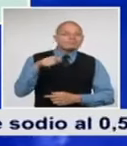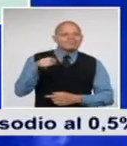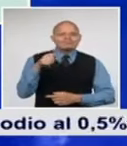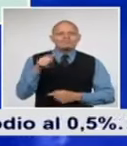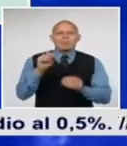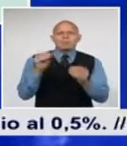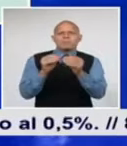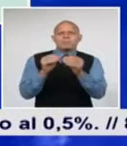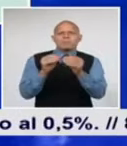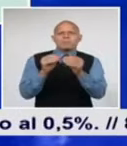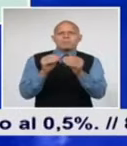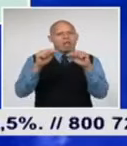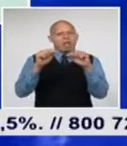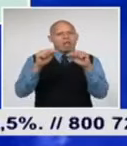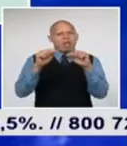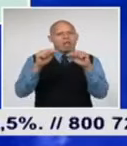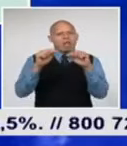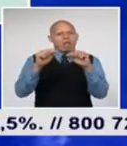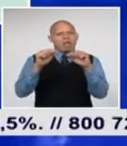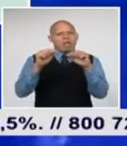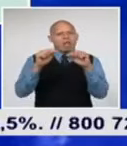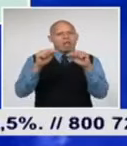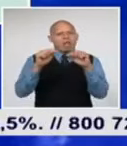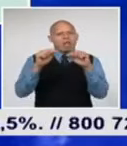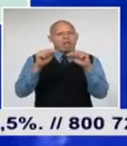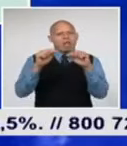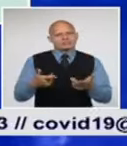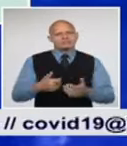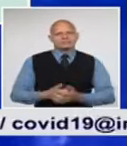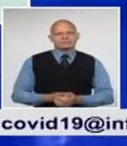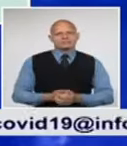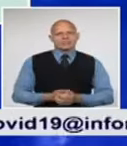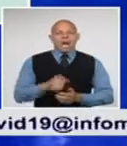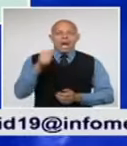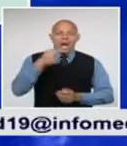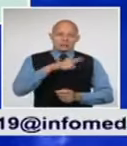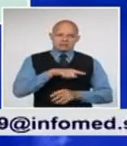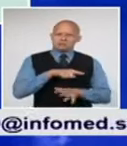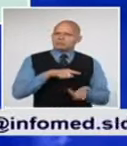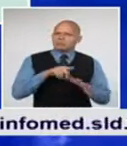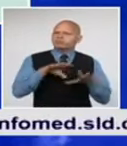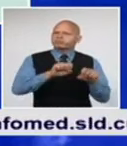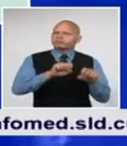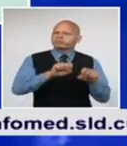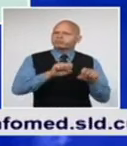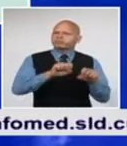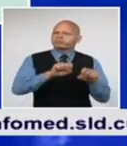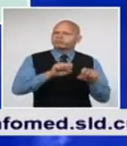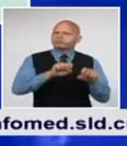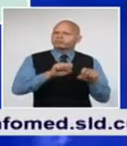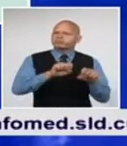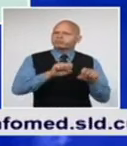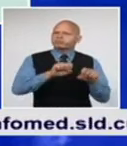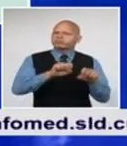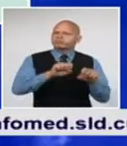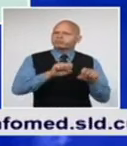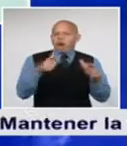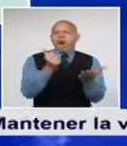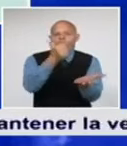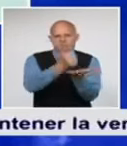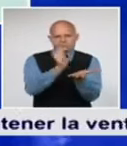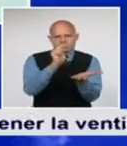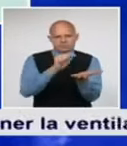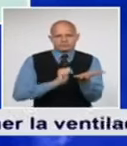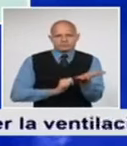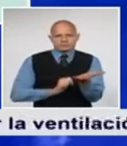transmisión importante en el territorio. 64 casos ayer, el mayor número en el municipio de Santiago